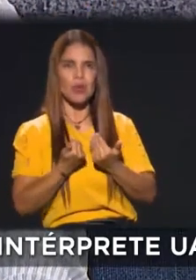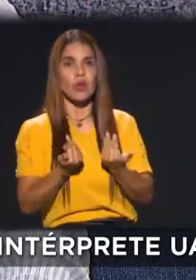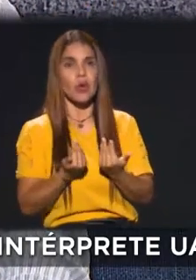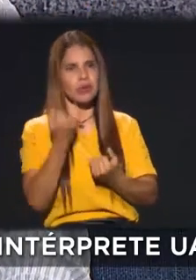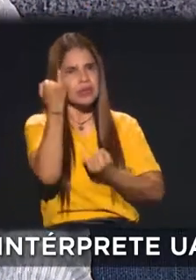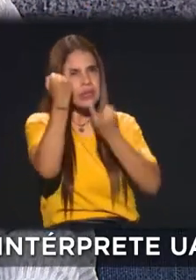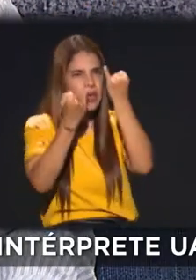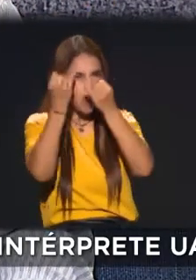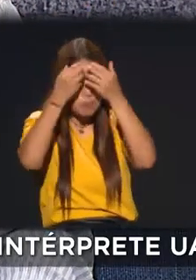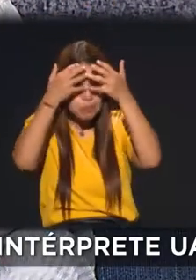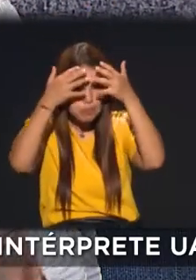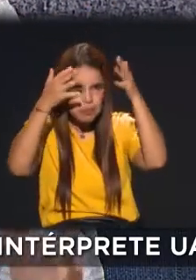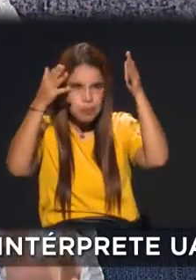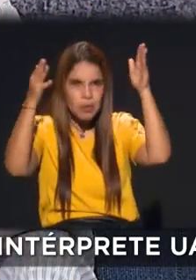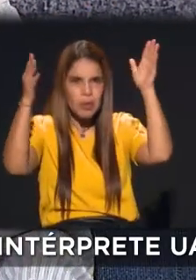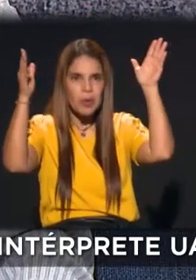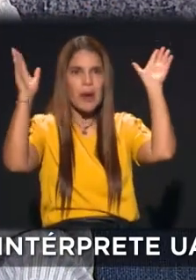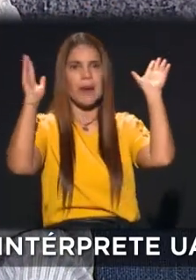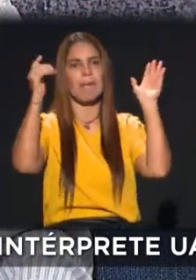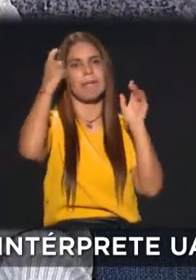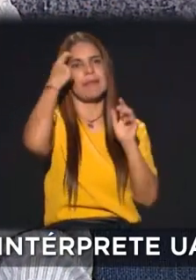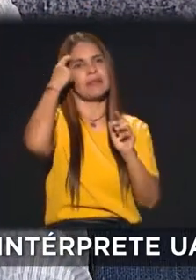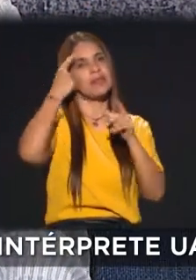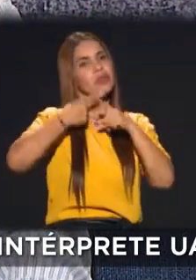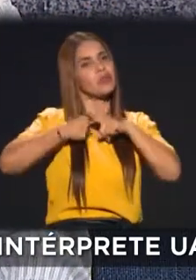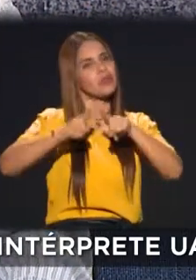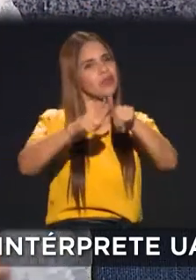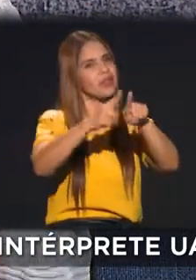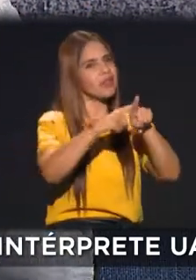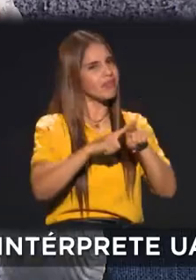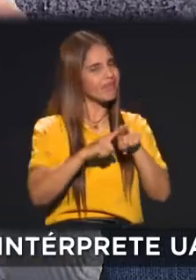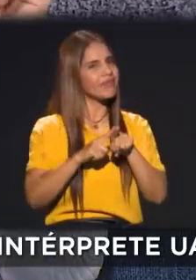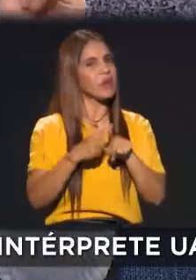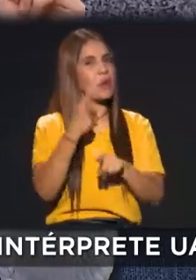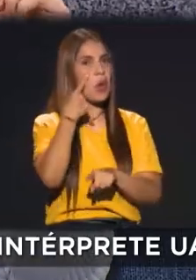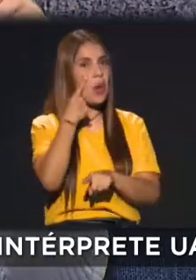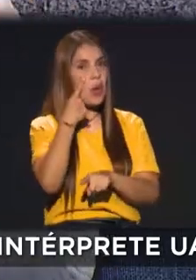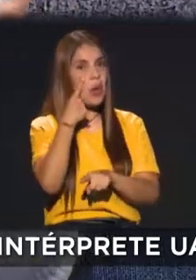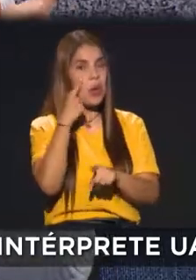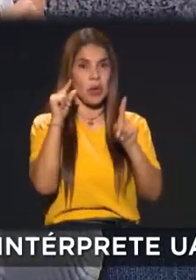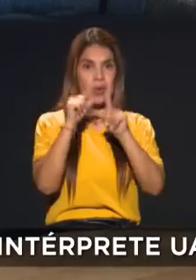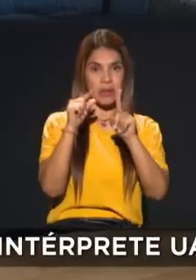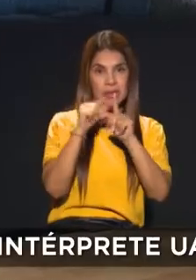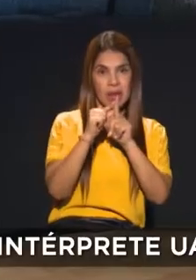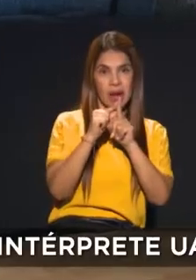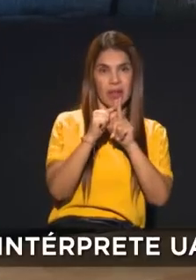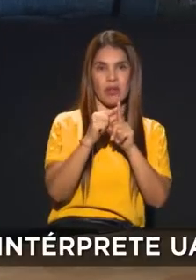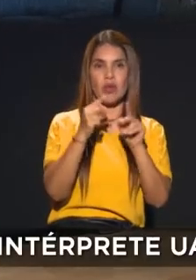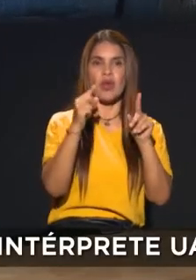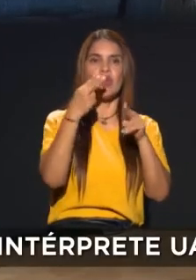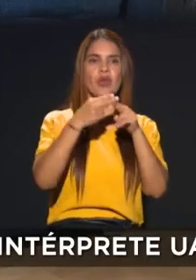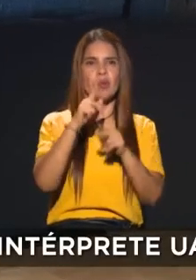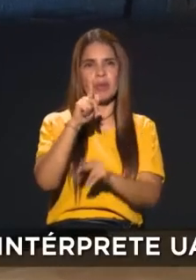cosmovisiones diferentes. Uh-huh. Todas las personas pensamos distinto y eso es muy importante tener en cuenta. Entonces, ojo con las falacias, esos argumentos